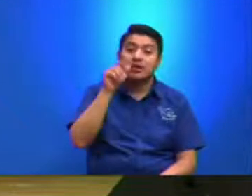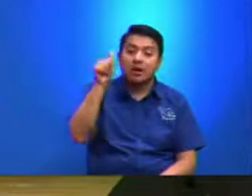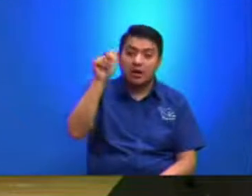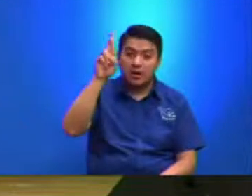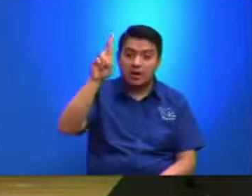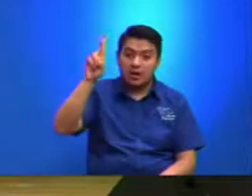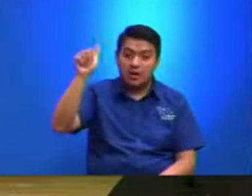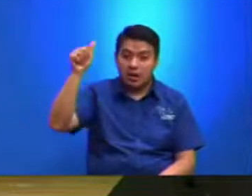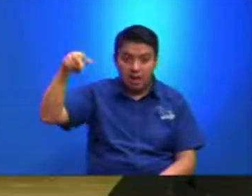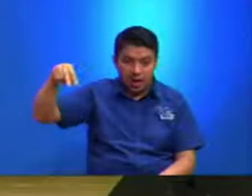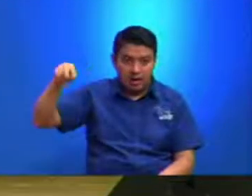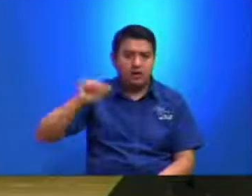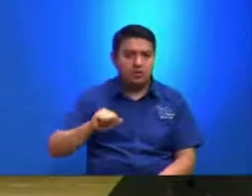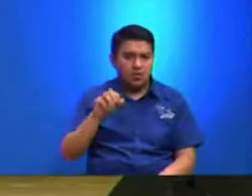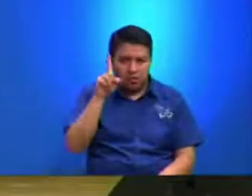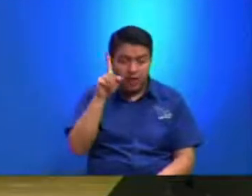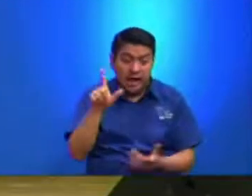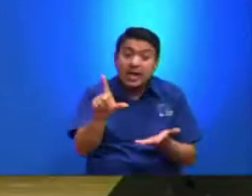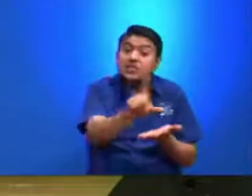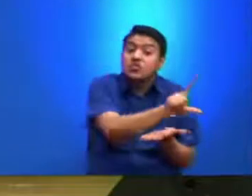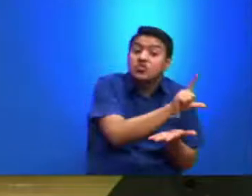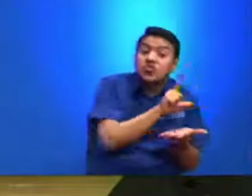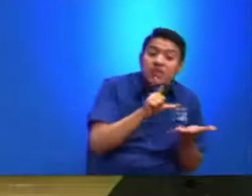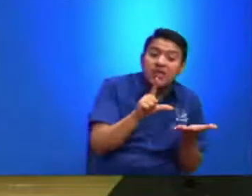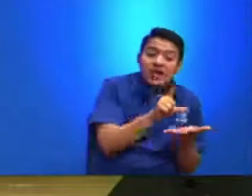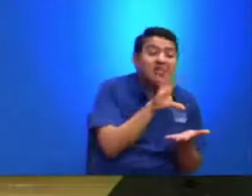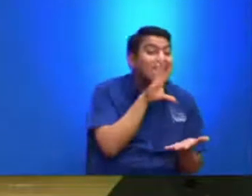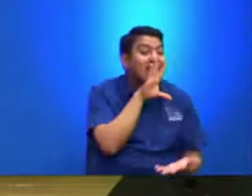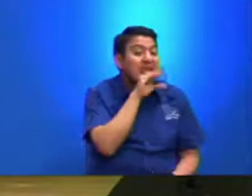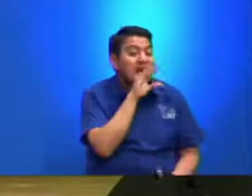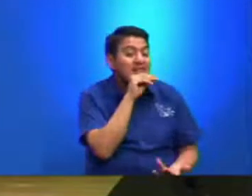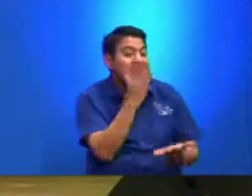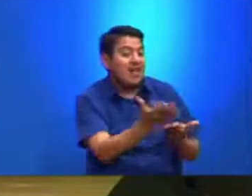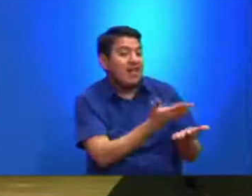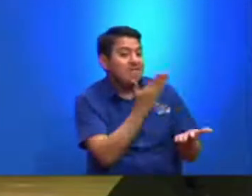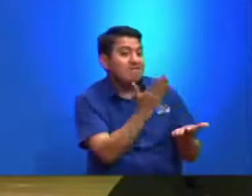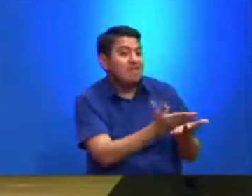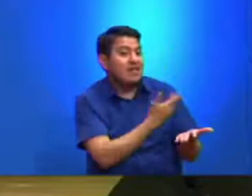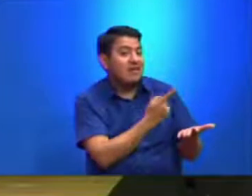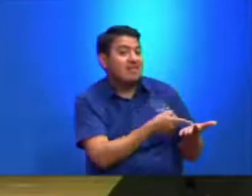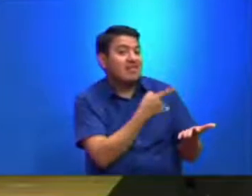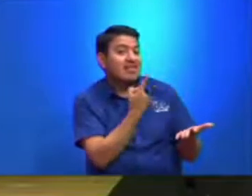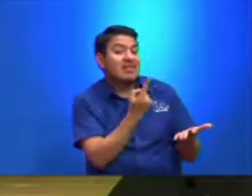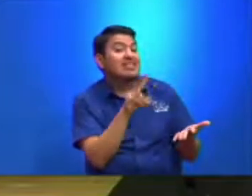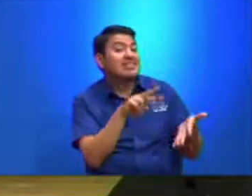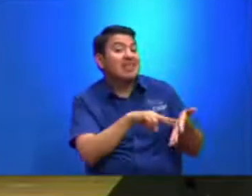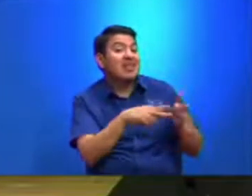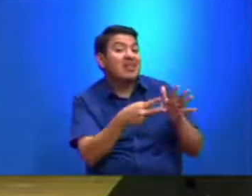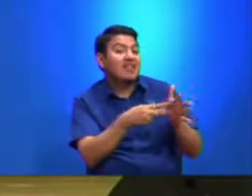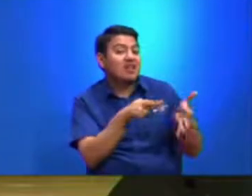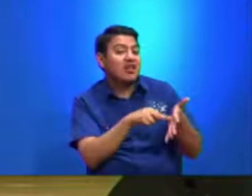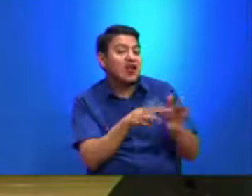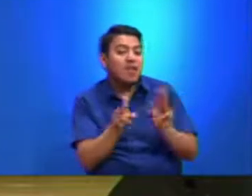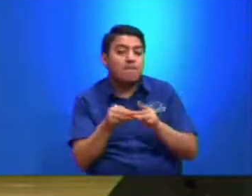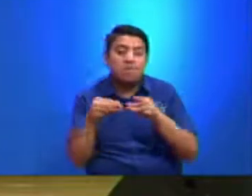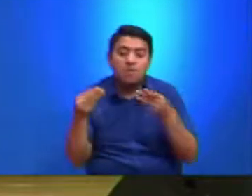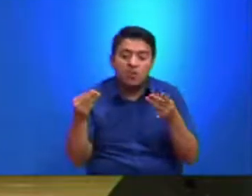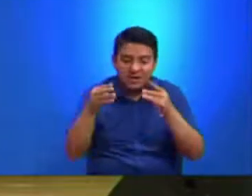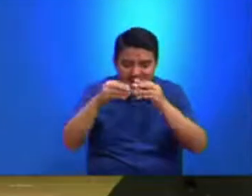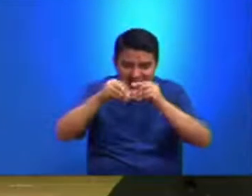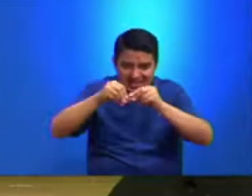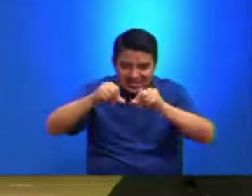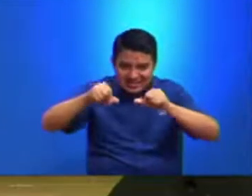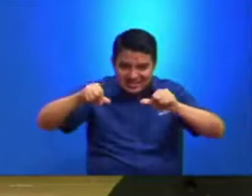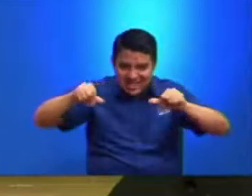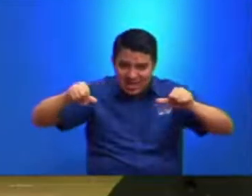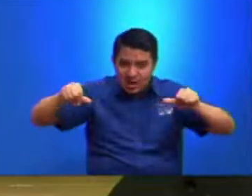número 2771, también de la Strong Concordance, si lo utiliza este diccionario, quiere decir muy seco, pero también quiere decir